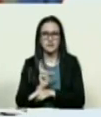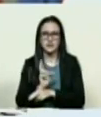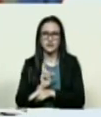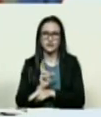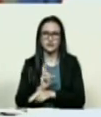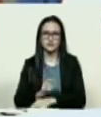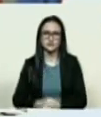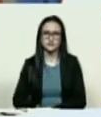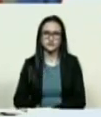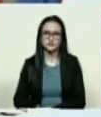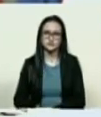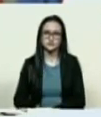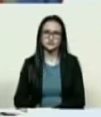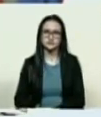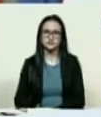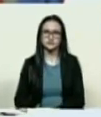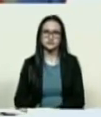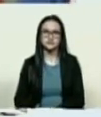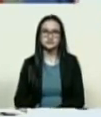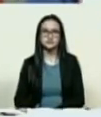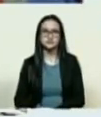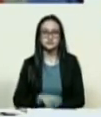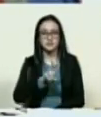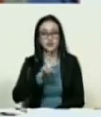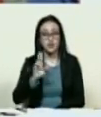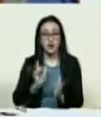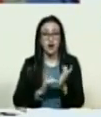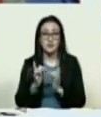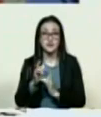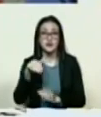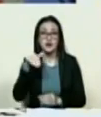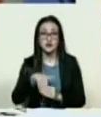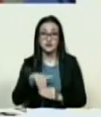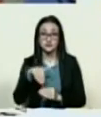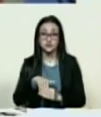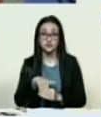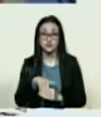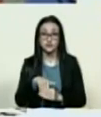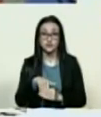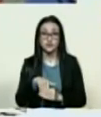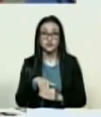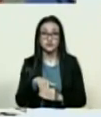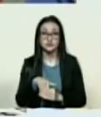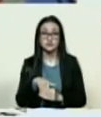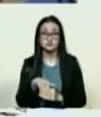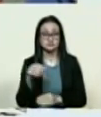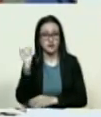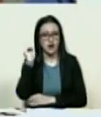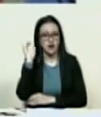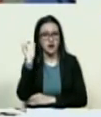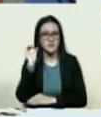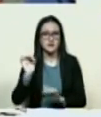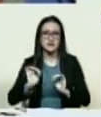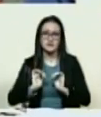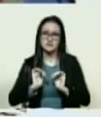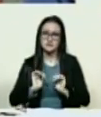inmediatamente. Inmediatamente. 22 de abril, elecciones. La campaña se